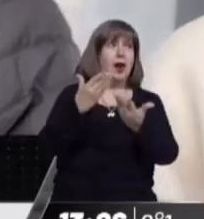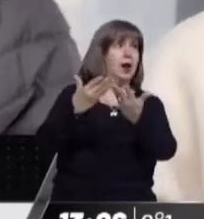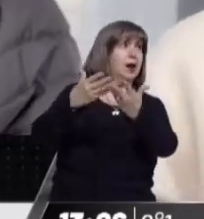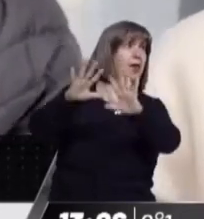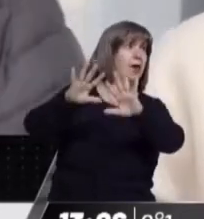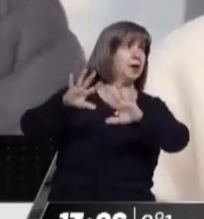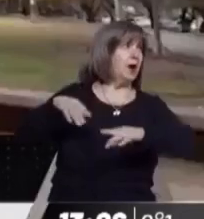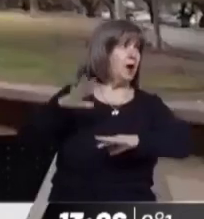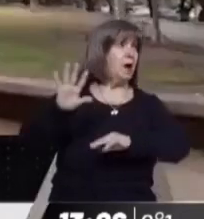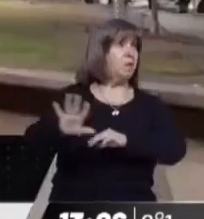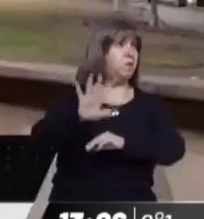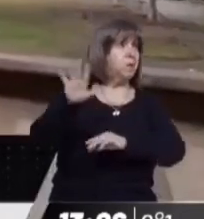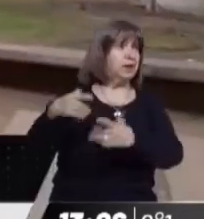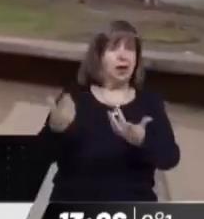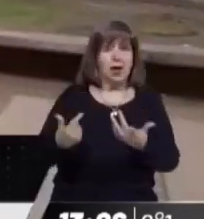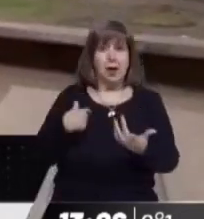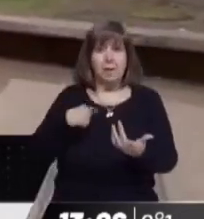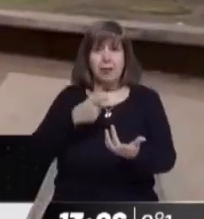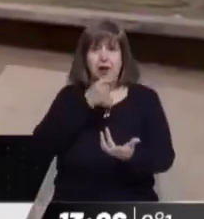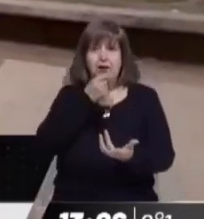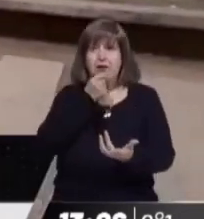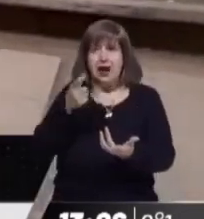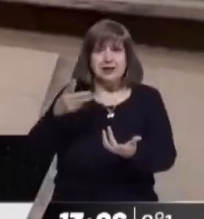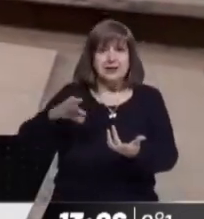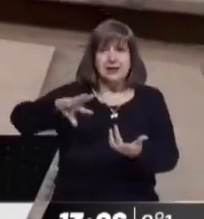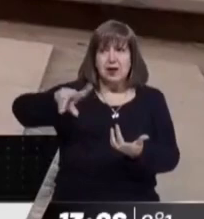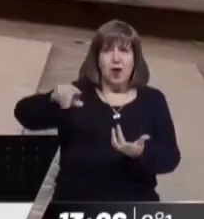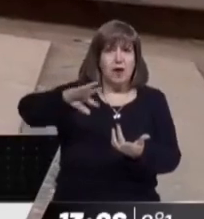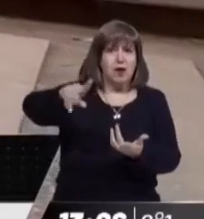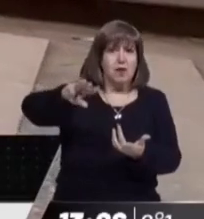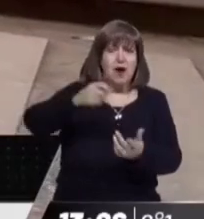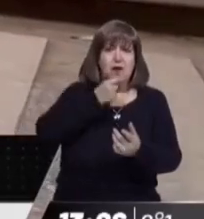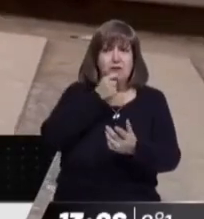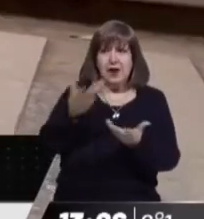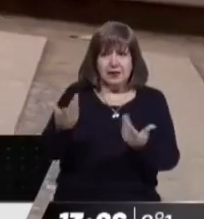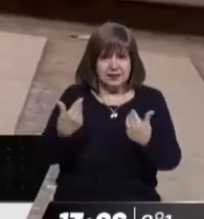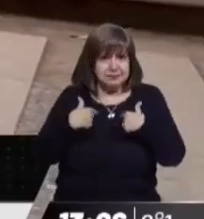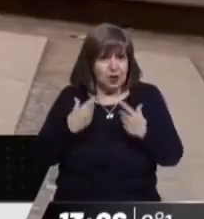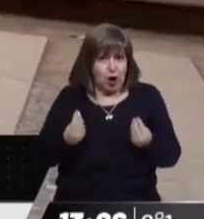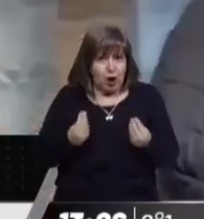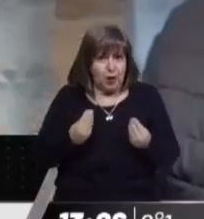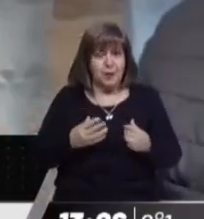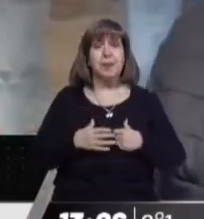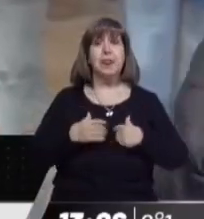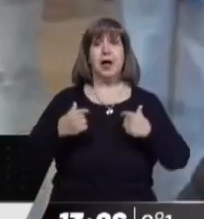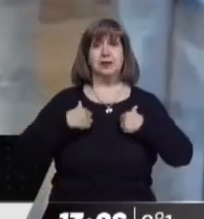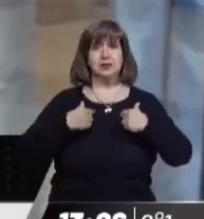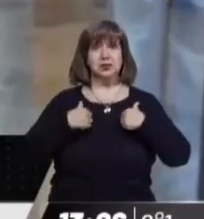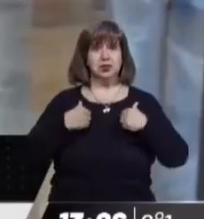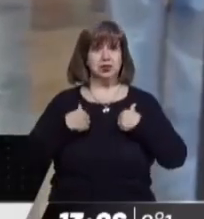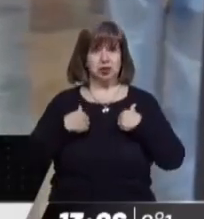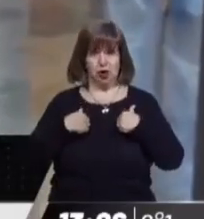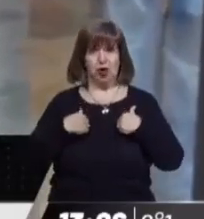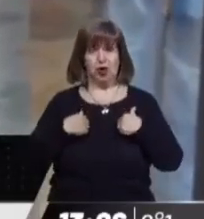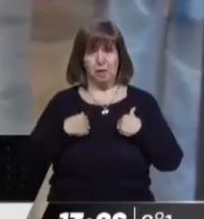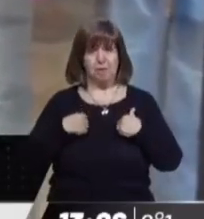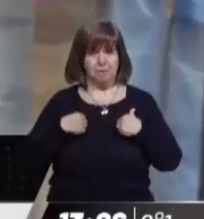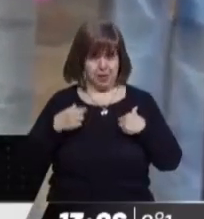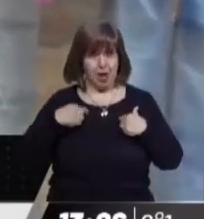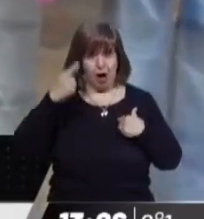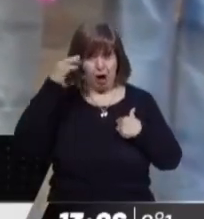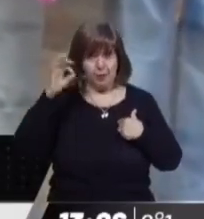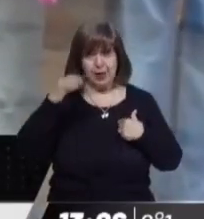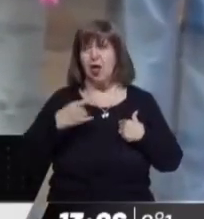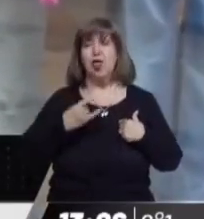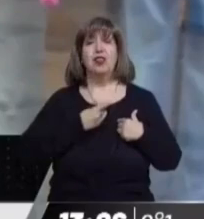donde es más fácil para los delincuentes que nosotros que estamos produciendo estamos frente a la casa de gobierno señorita no estamos en